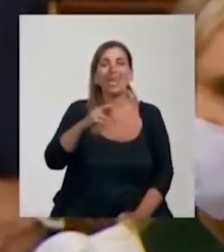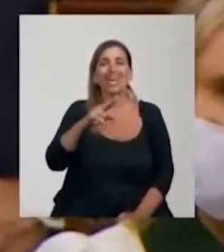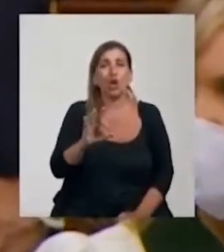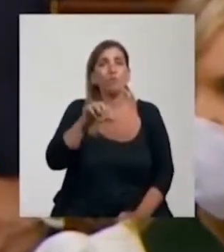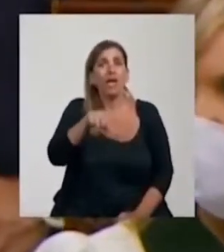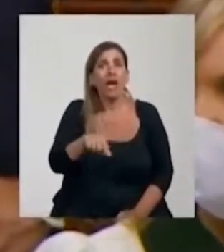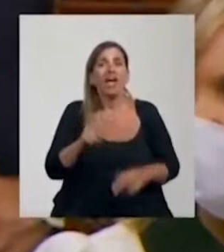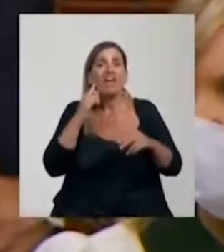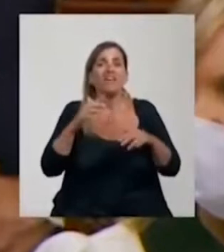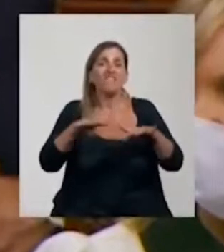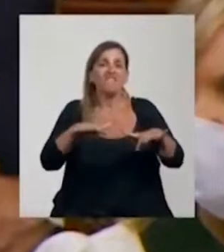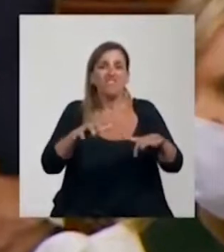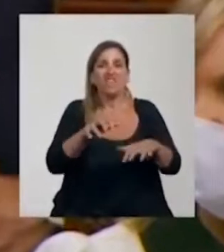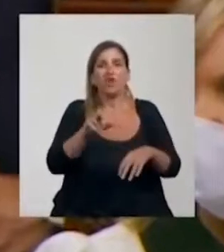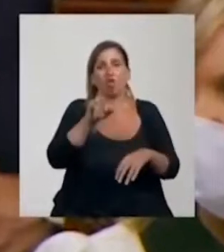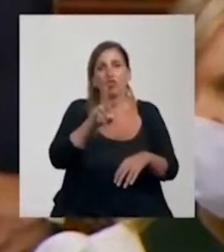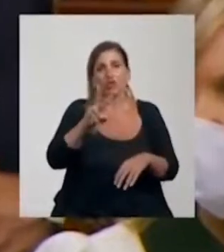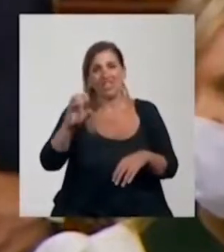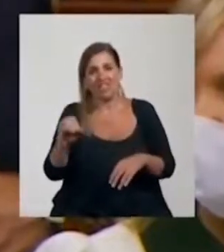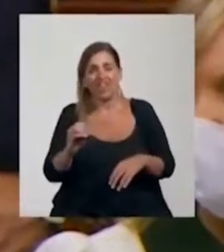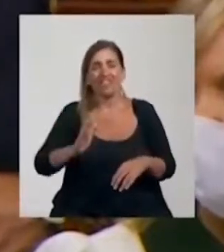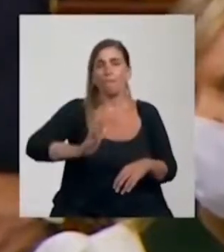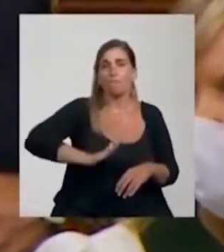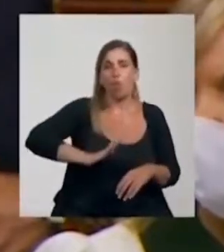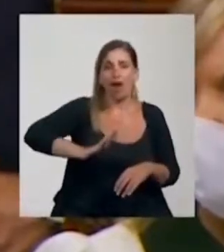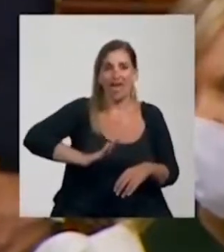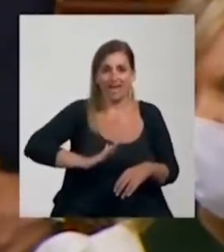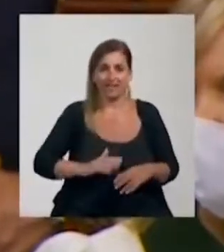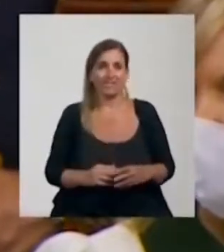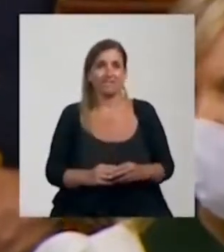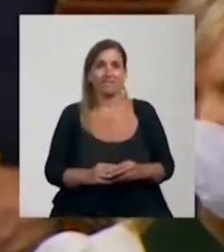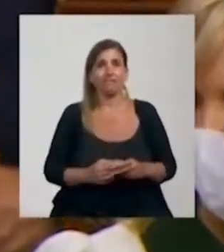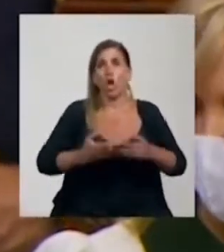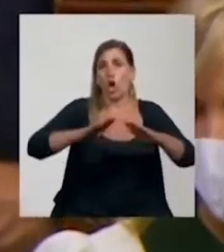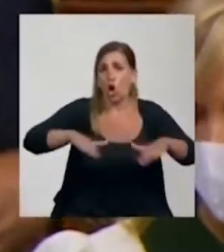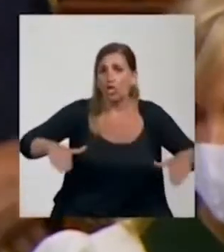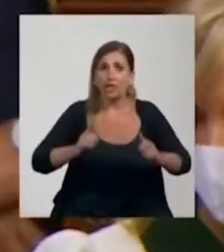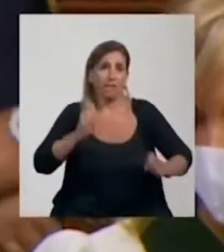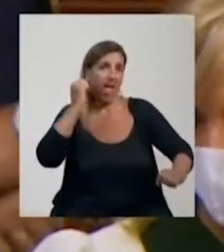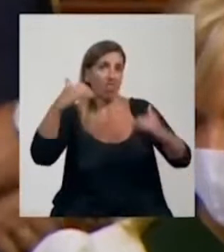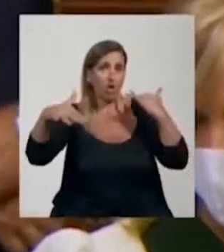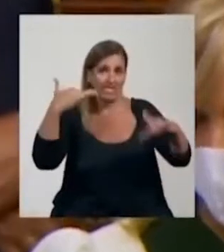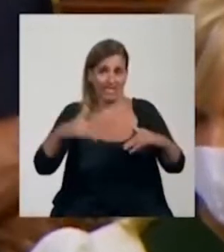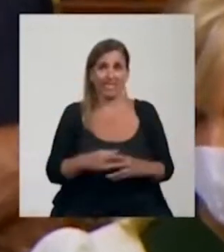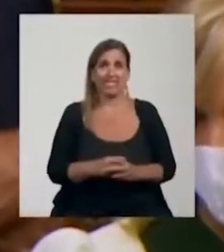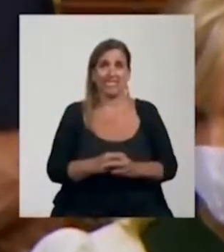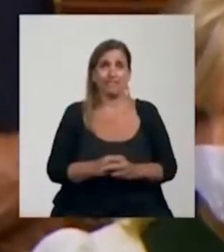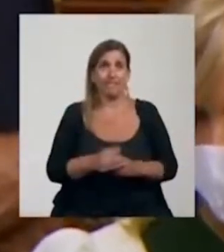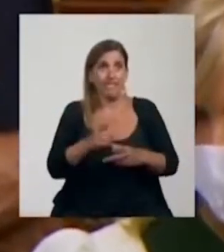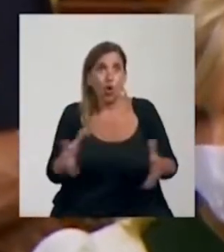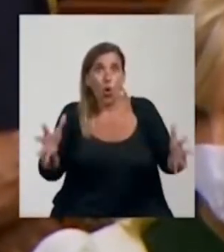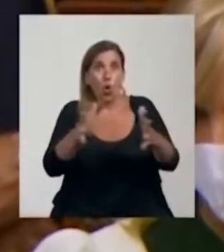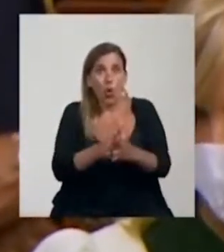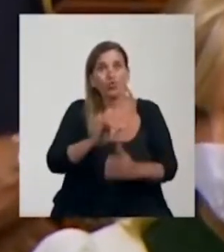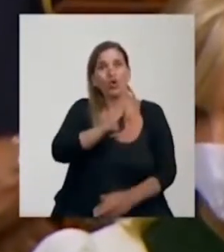donde vivieron 220 mujeres con niños y adolescentes. Esto, junto al